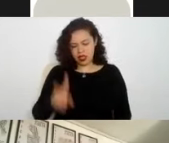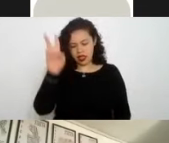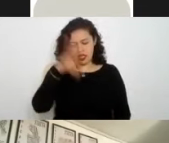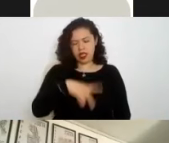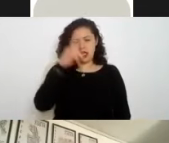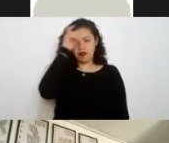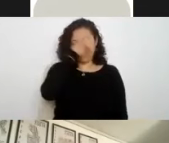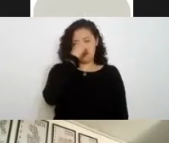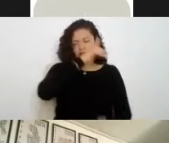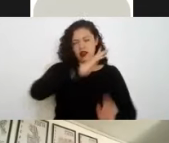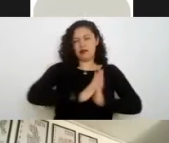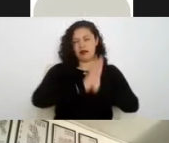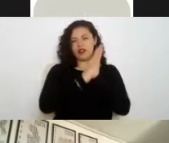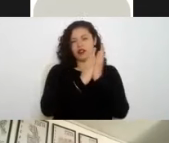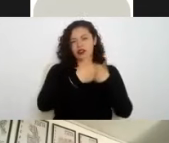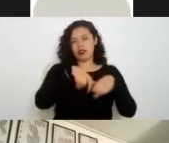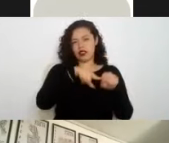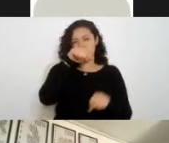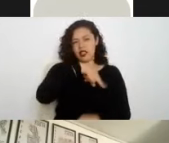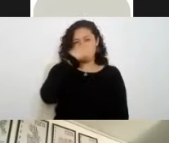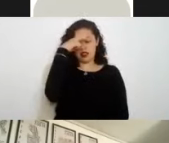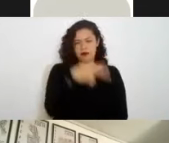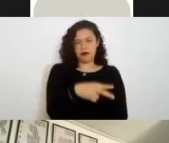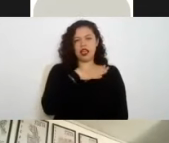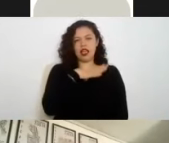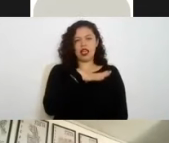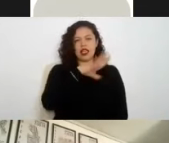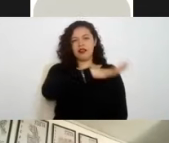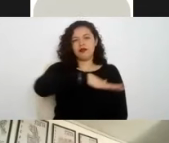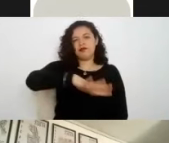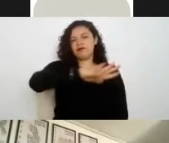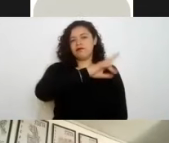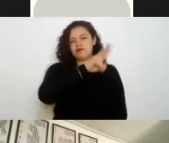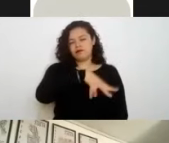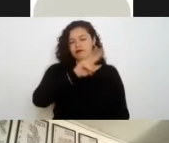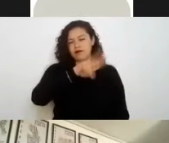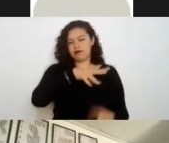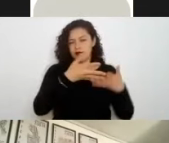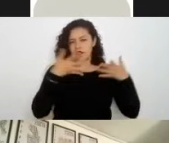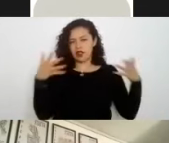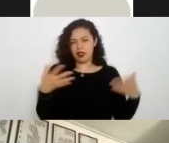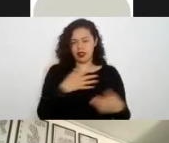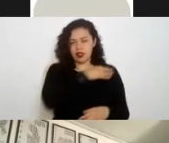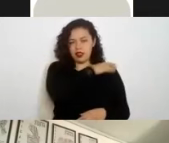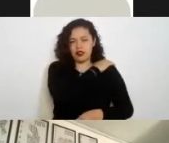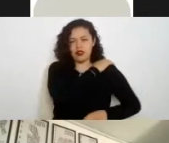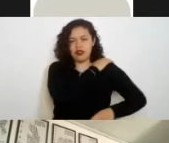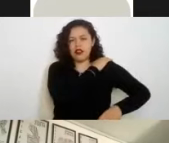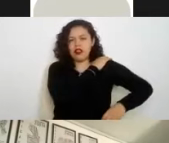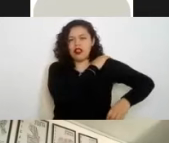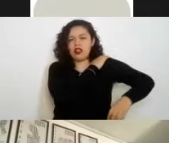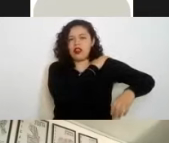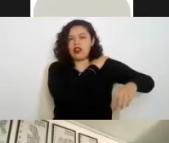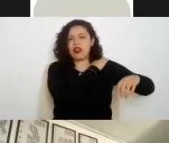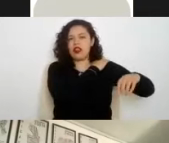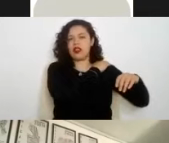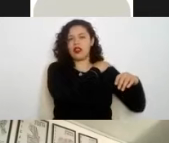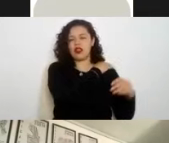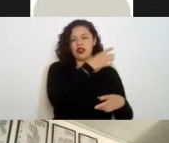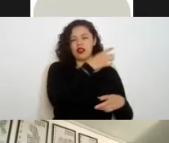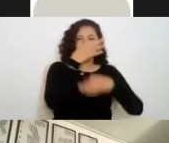participación social en México que creo que hay un mercado ahí muy grande por mejorar, por